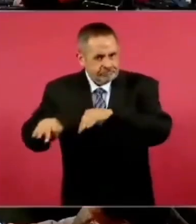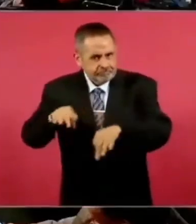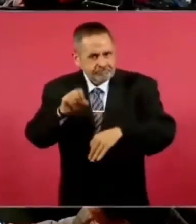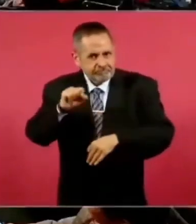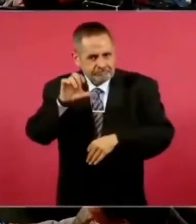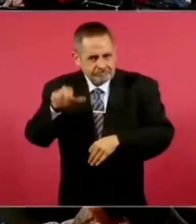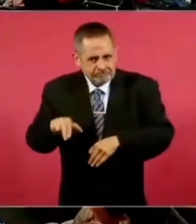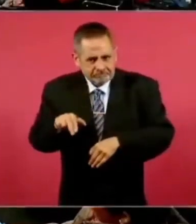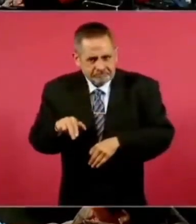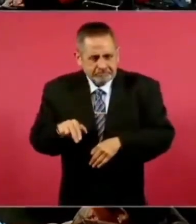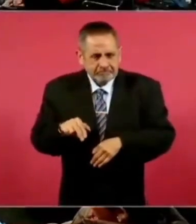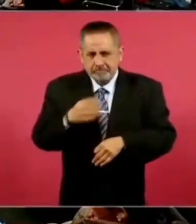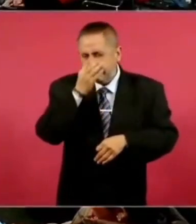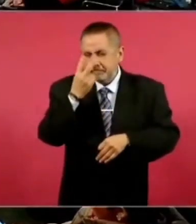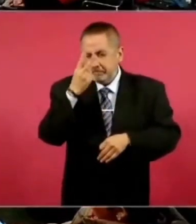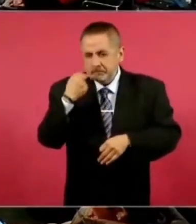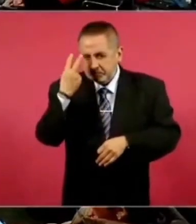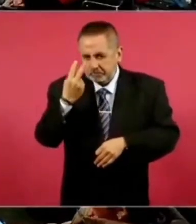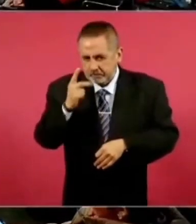No son 2 horas